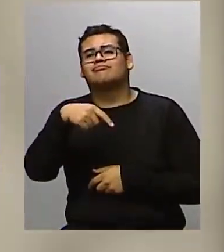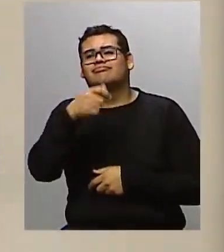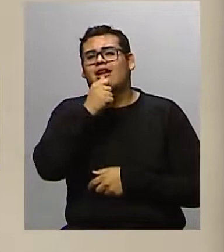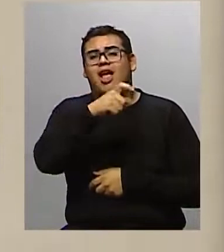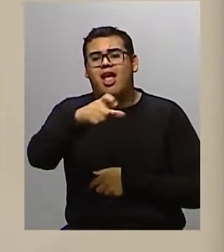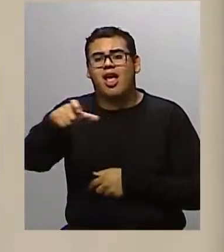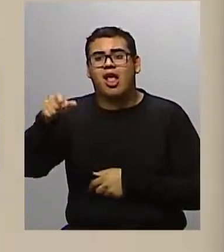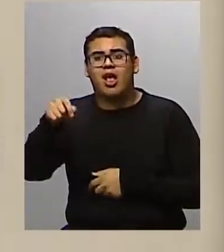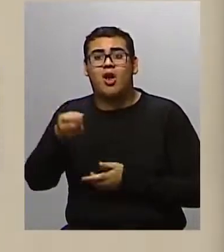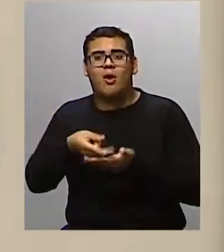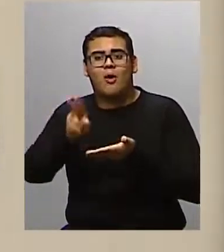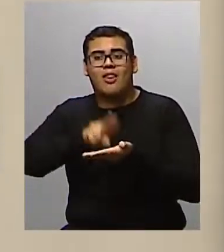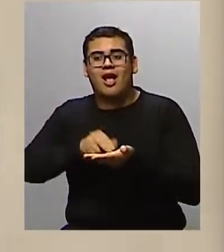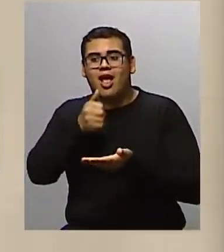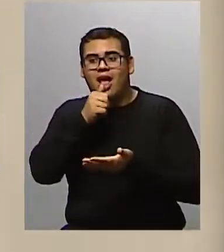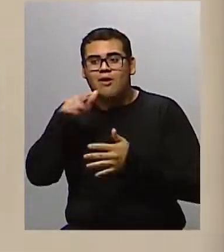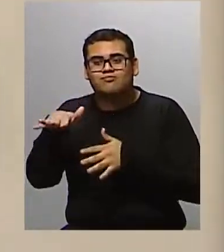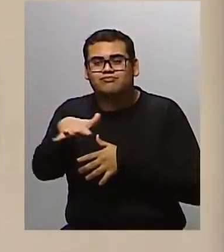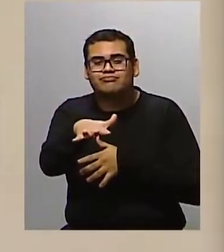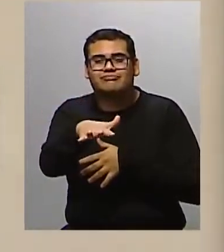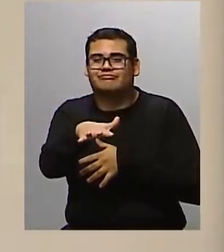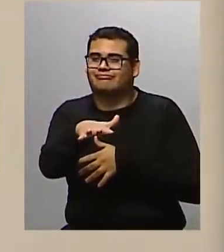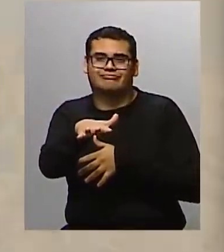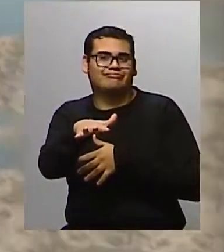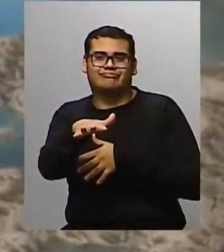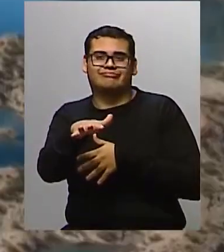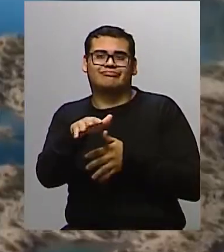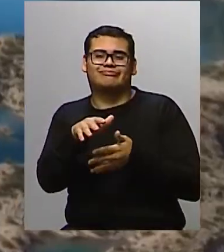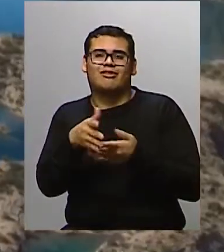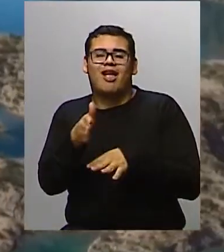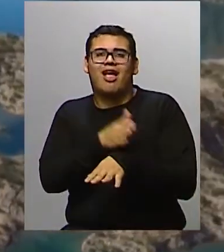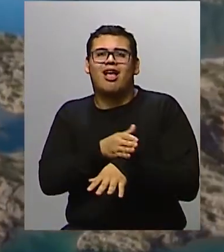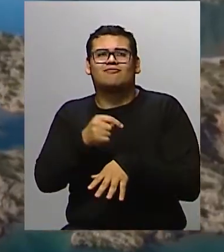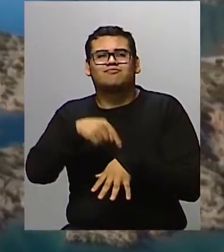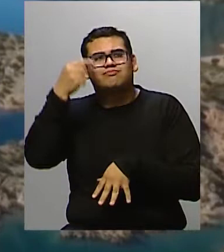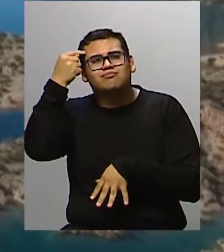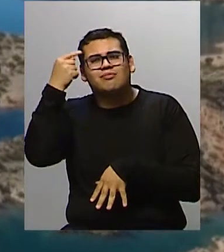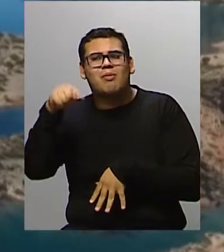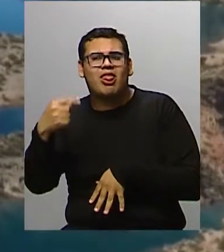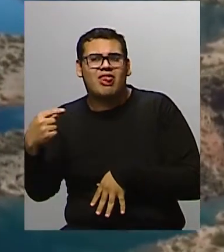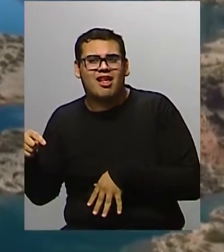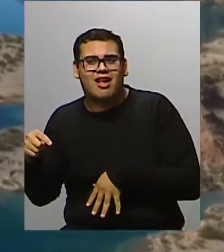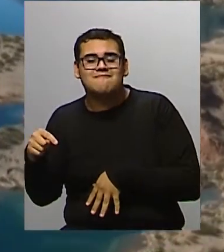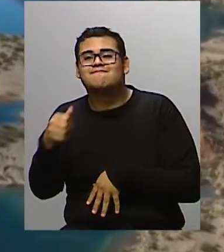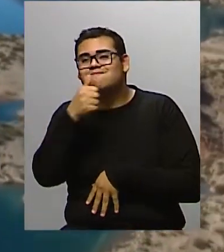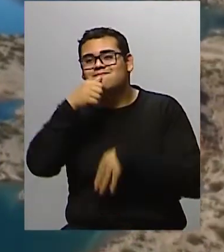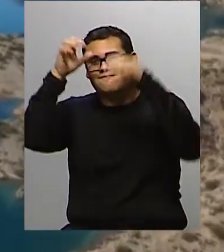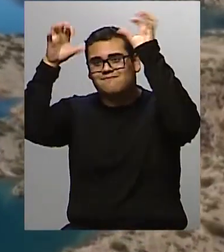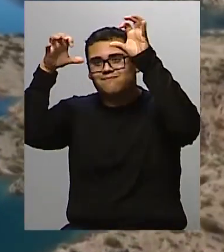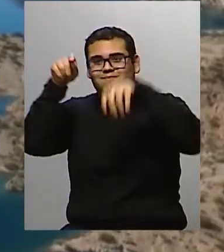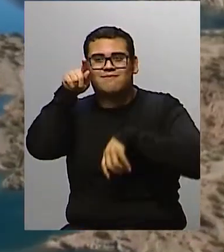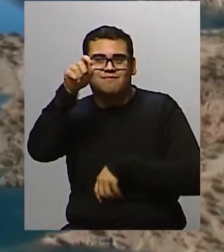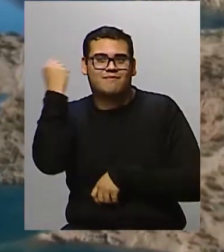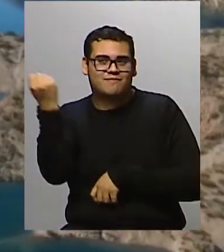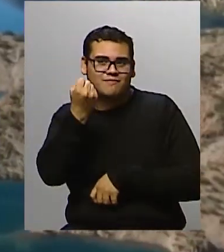va a surtirnos de agua en esta zona, empezamos a pensar en el agua de lluvia. Por eso las acciones que se han venido haciendo en estos últimos